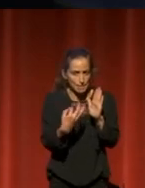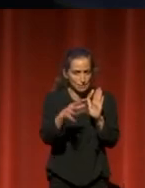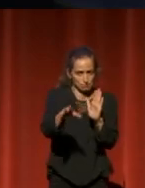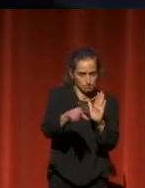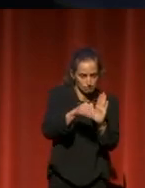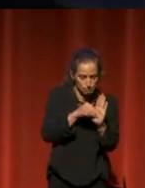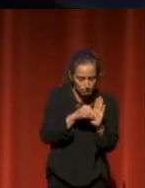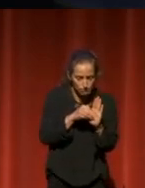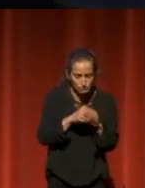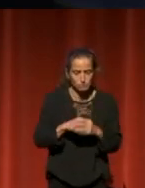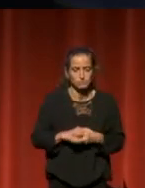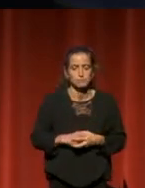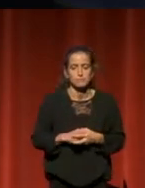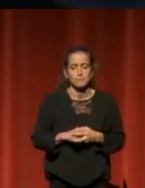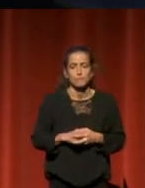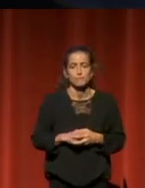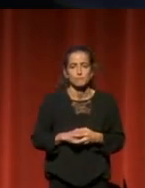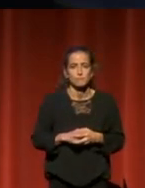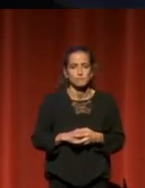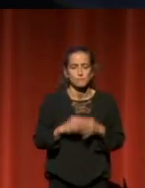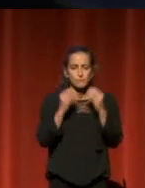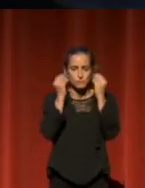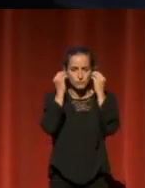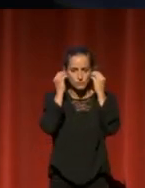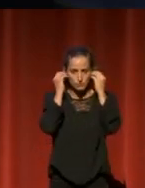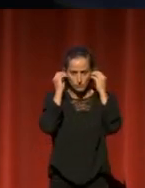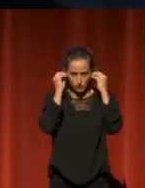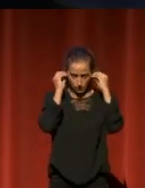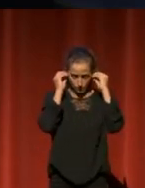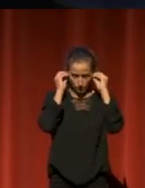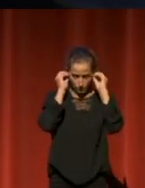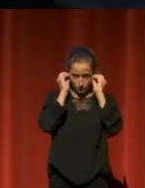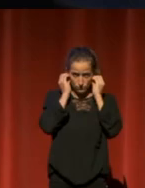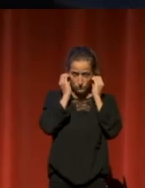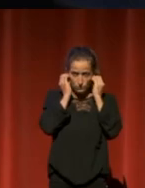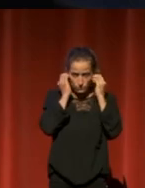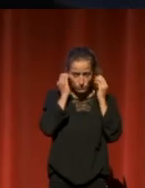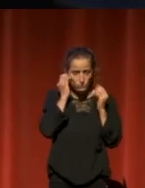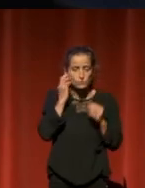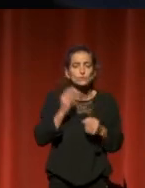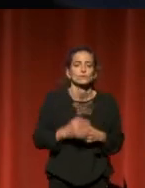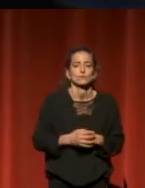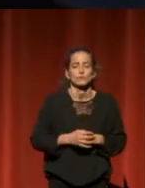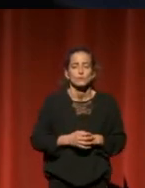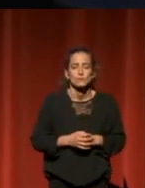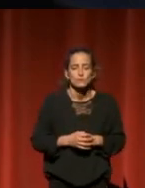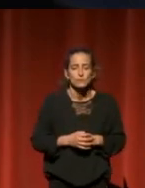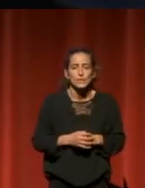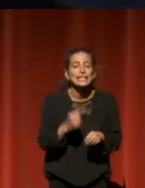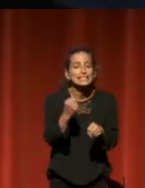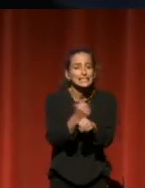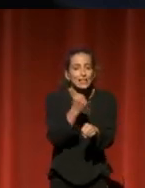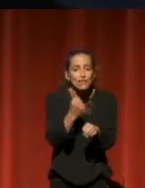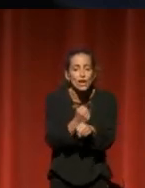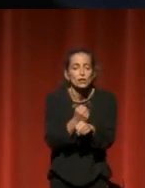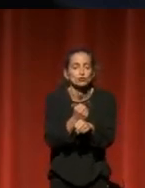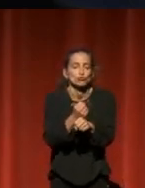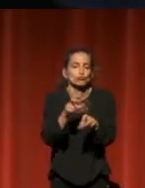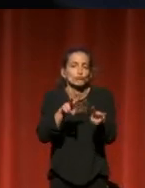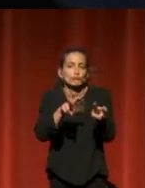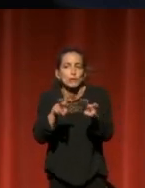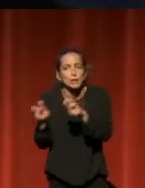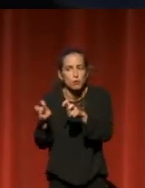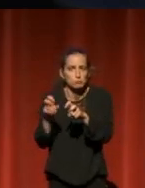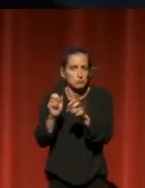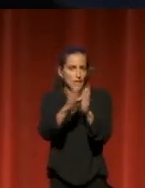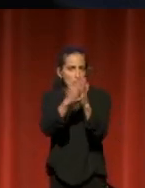también están requiriendo un cambio, ¿no? Hay nuevos trabajos en las bibliotecas, nuevas funciones, nuevos retos, que yo